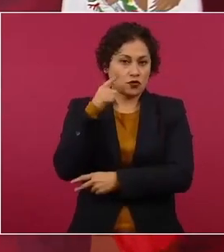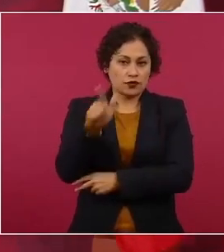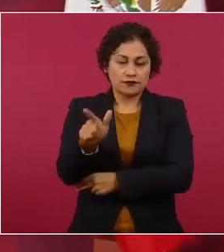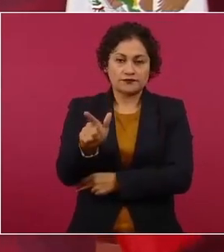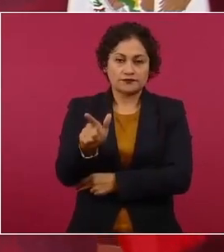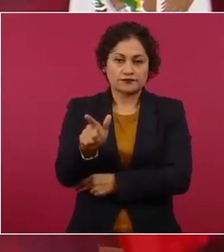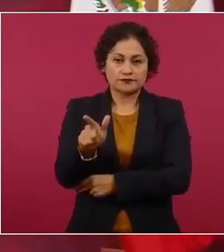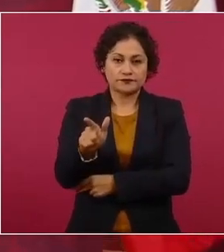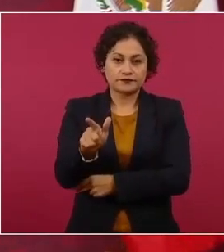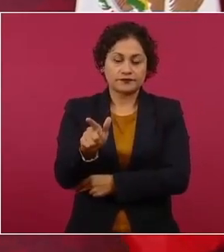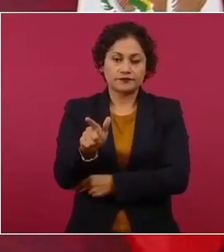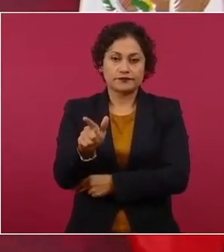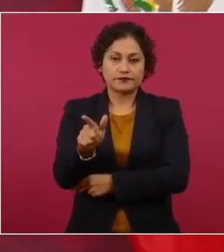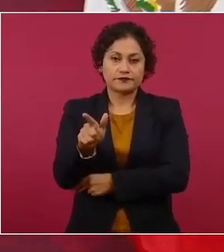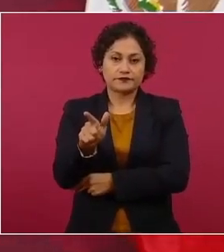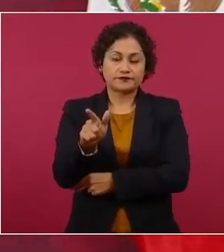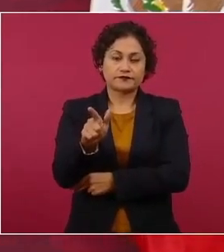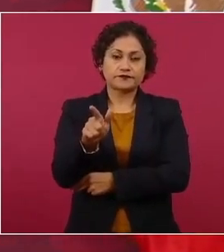es que